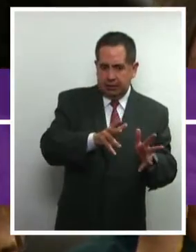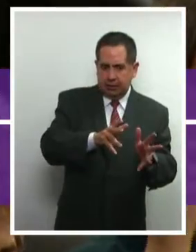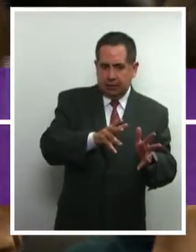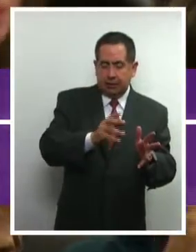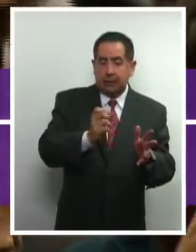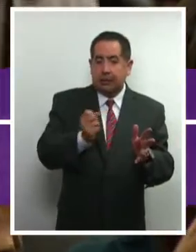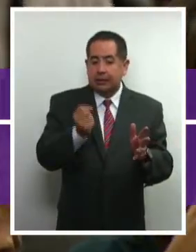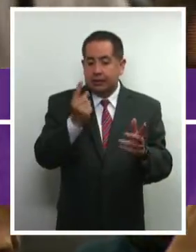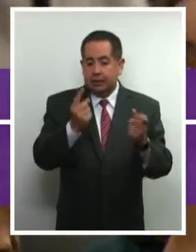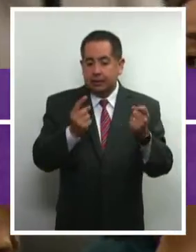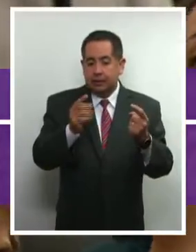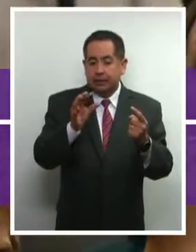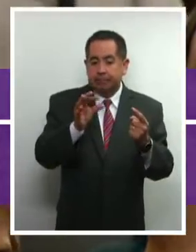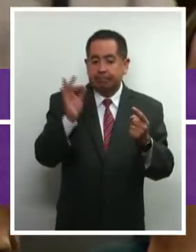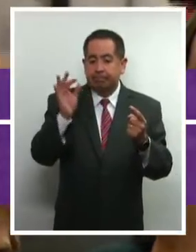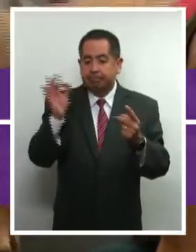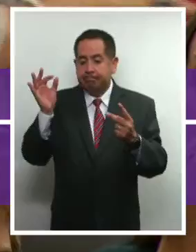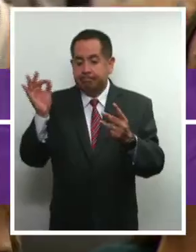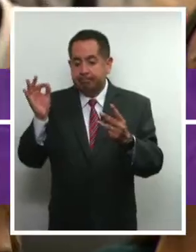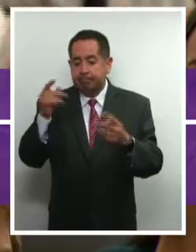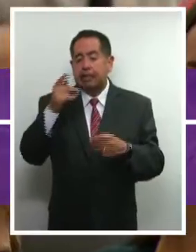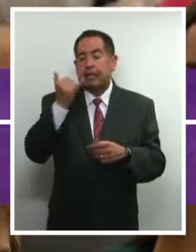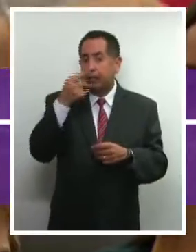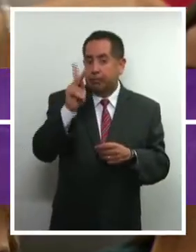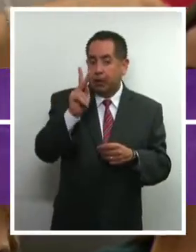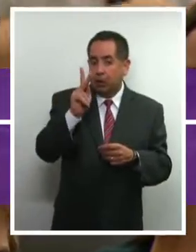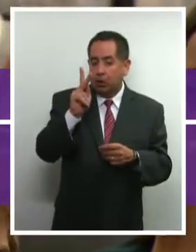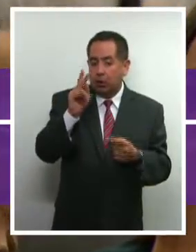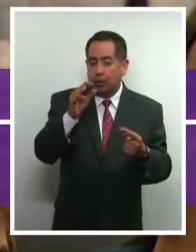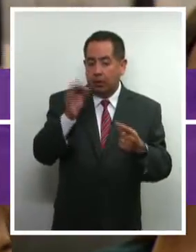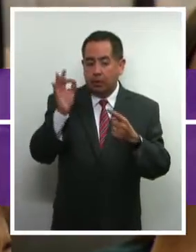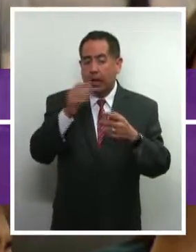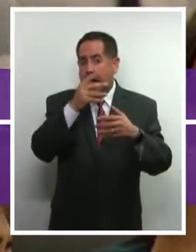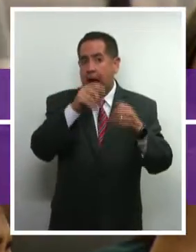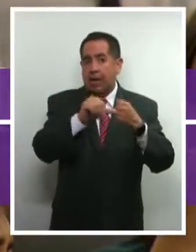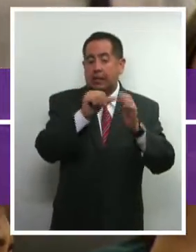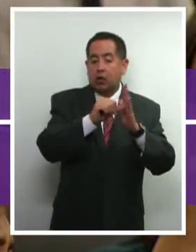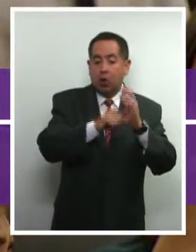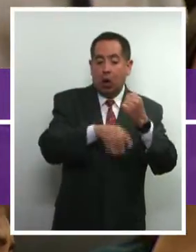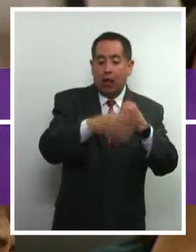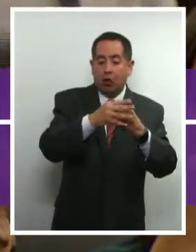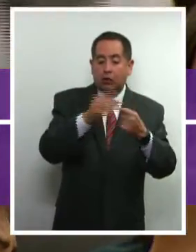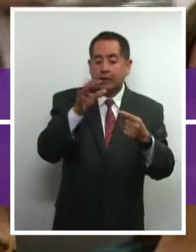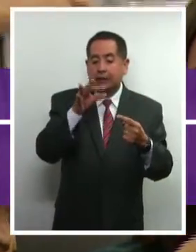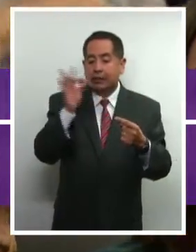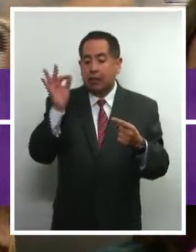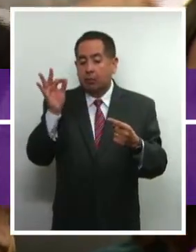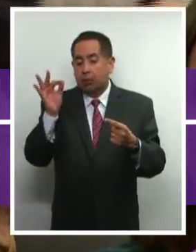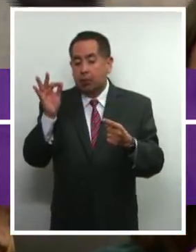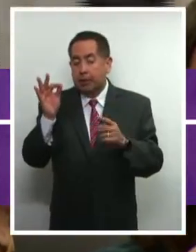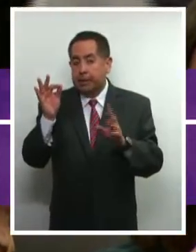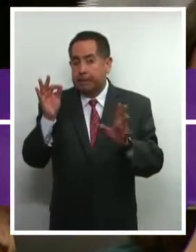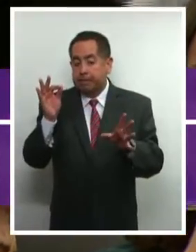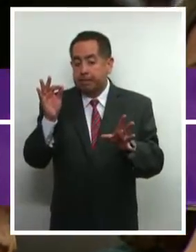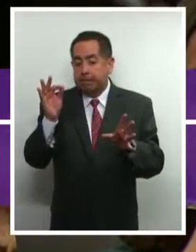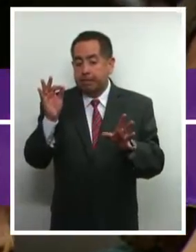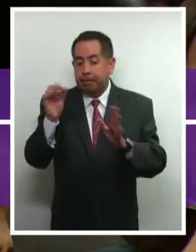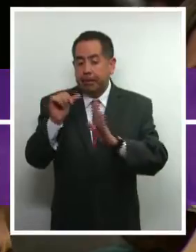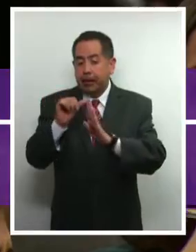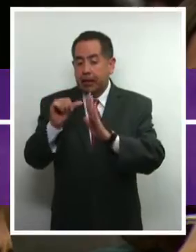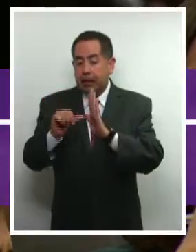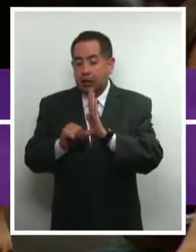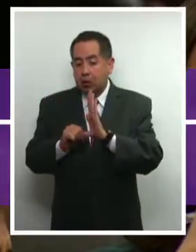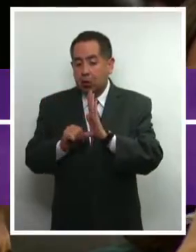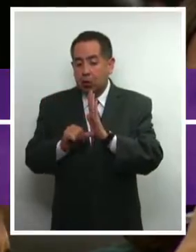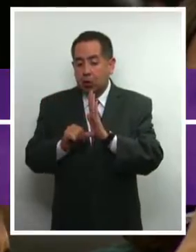Salvo, y votamos el artículo 14, salvo los artículos